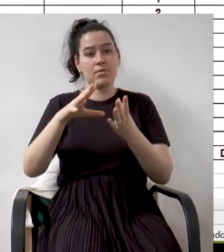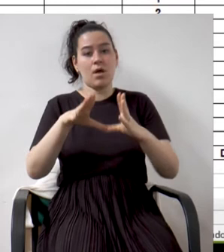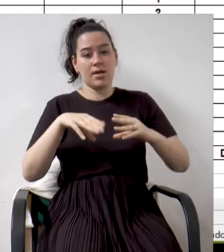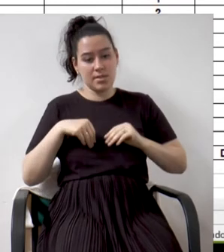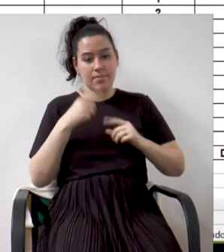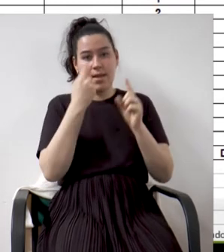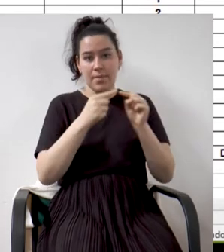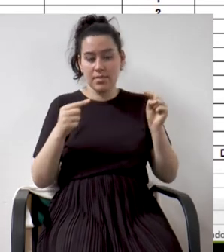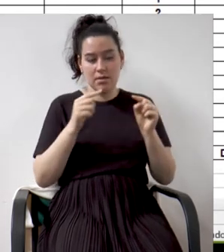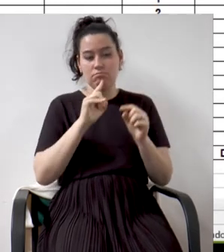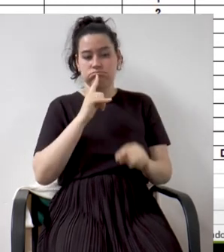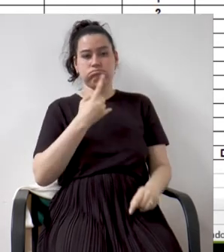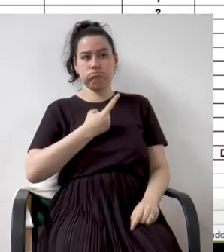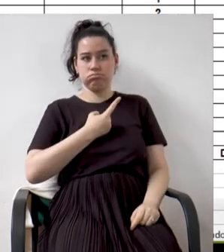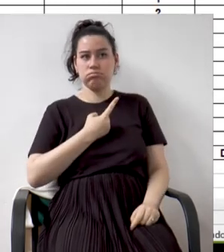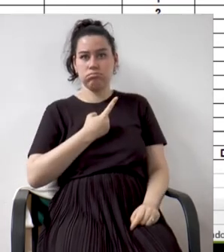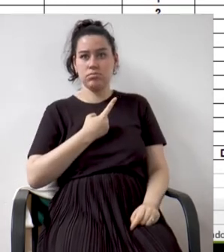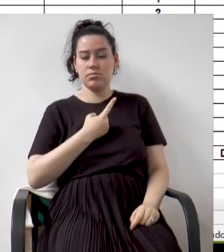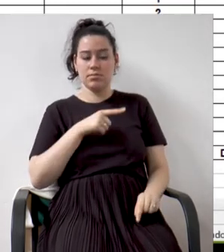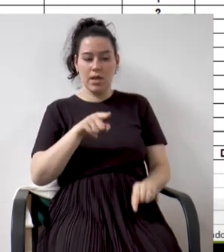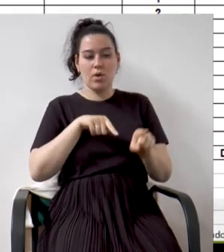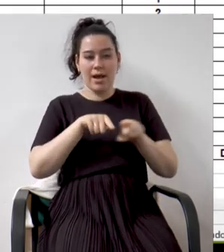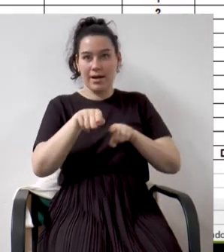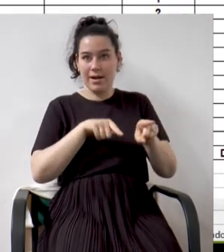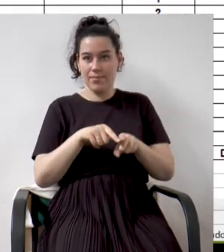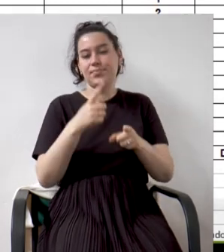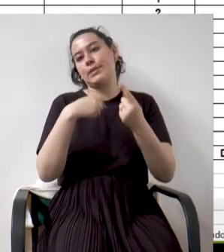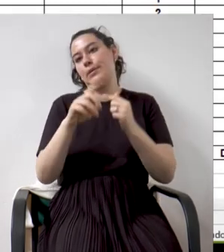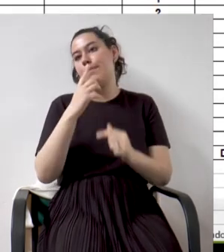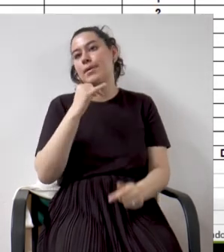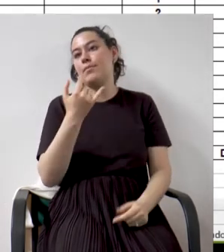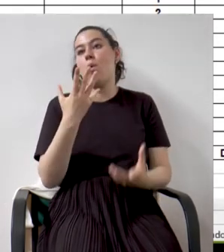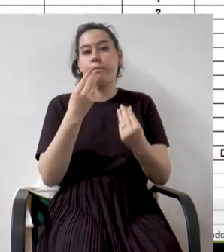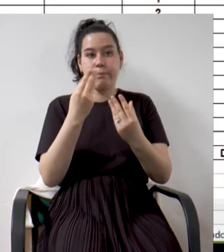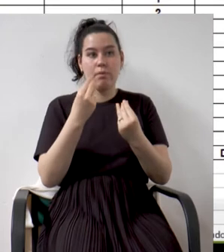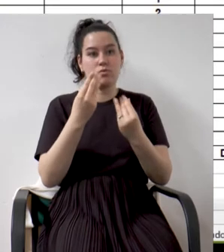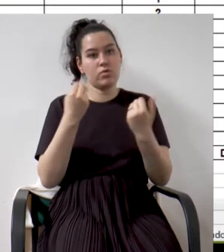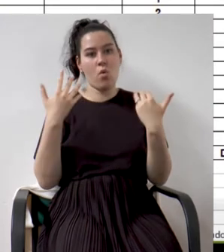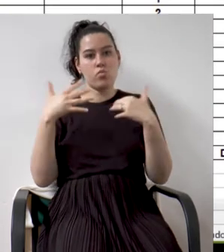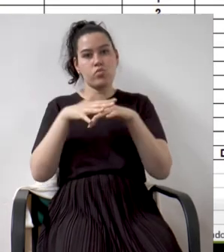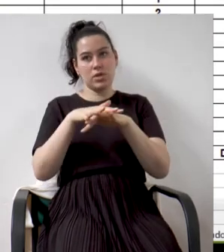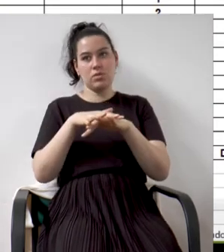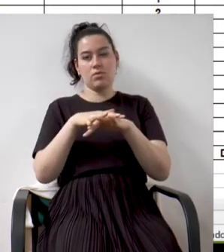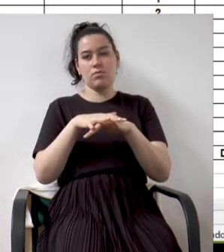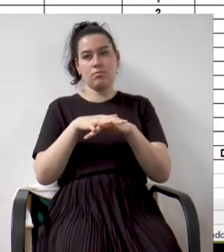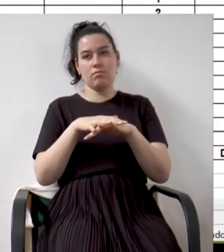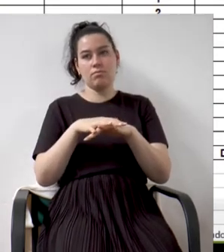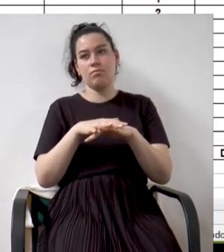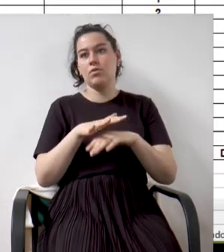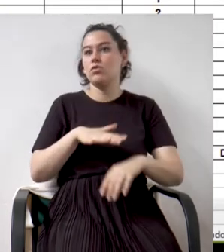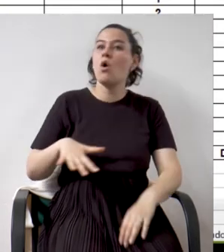materias de esas carreras. Entonces tenemos una fuerte base transversal de la que